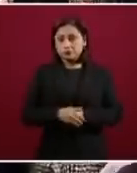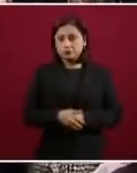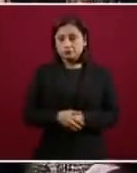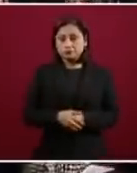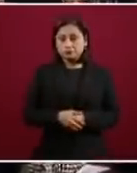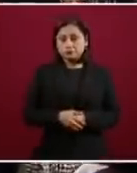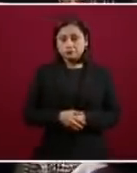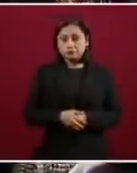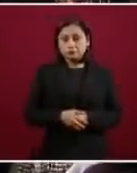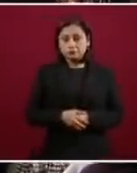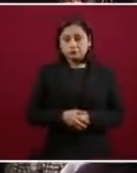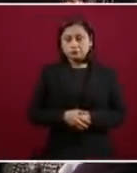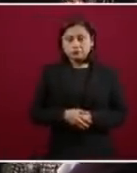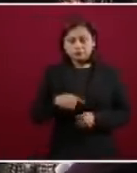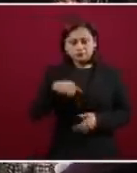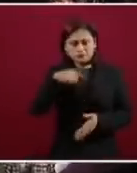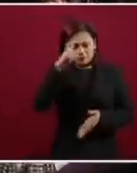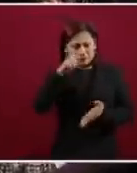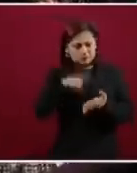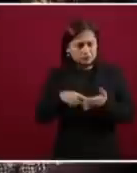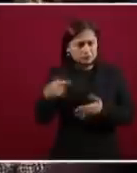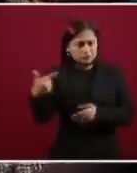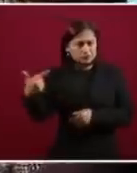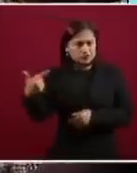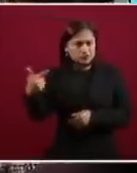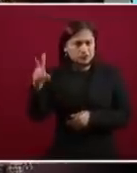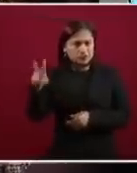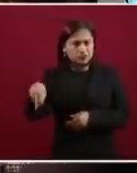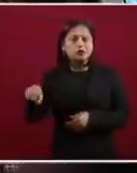Creo que siete, Rogelio. Siete tramos.